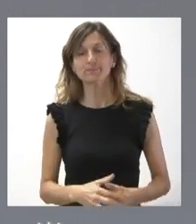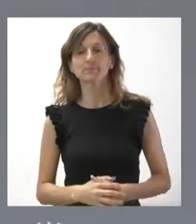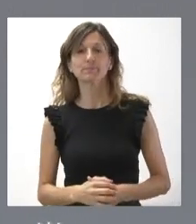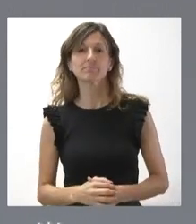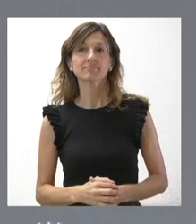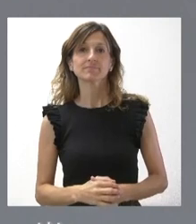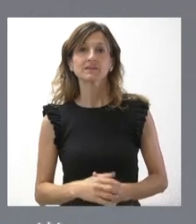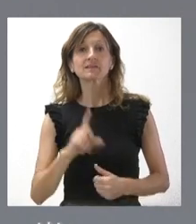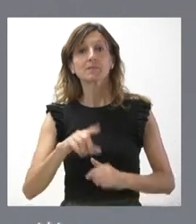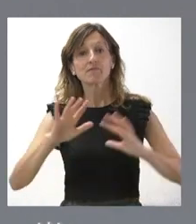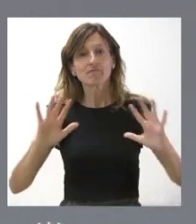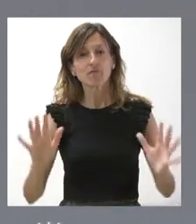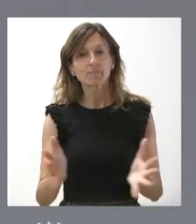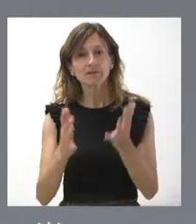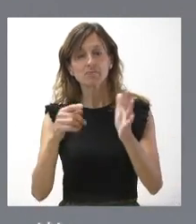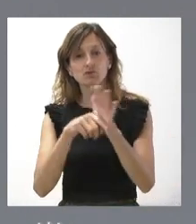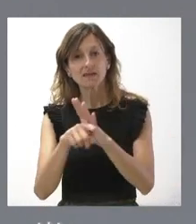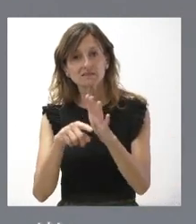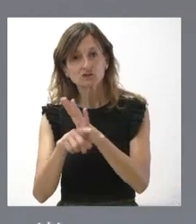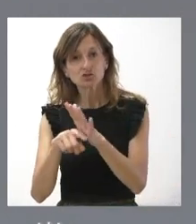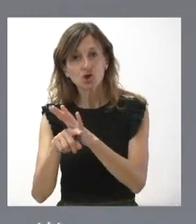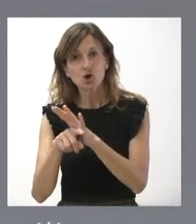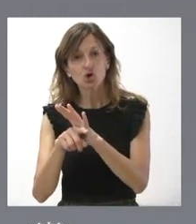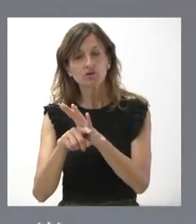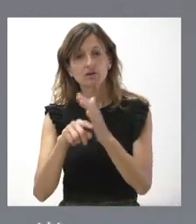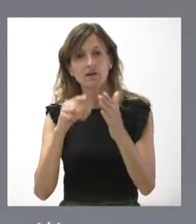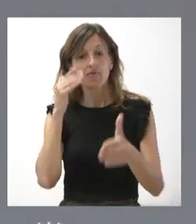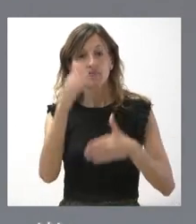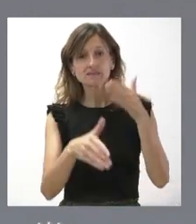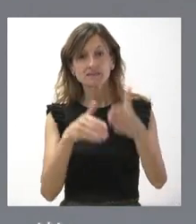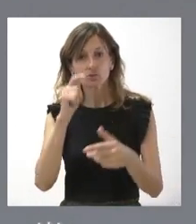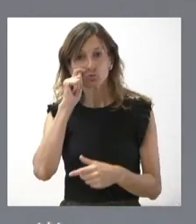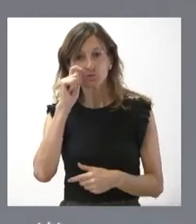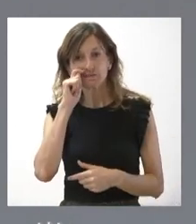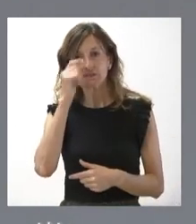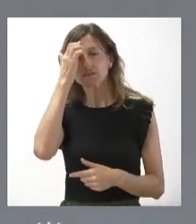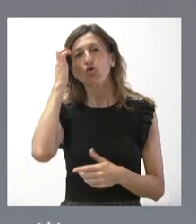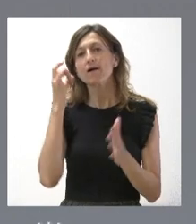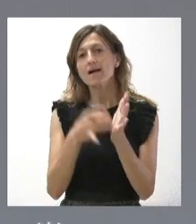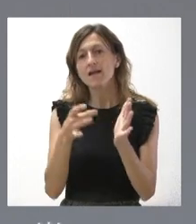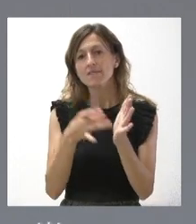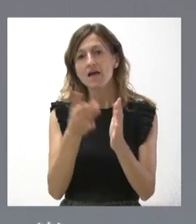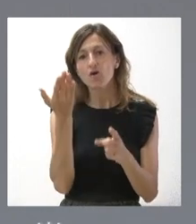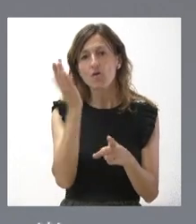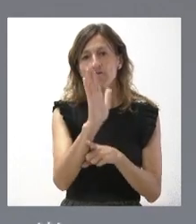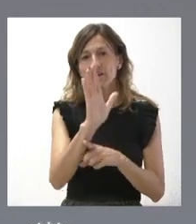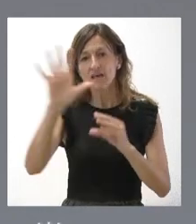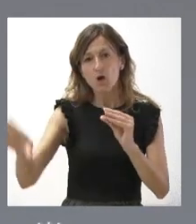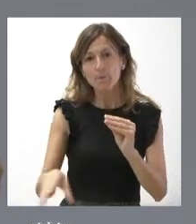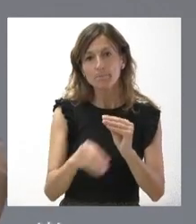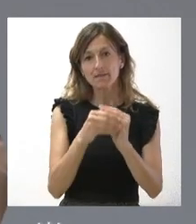Estamos fomentando la gestión de los destinos turísticos, la calidad de la oferta